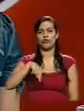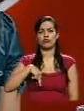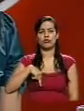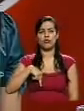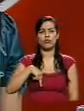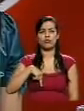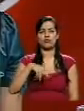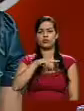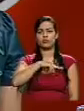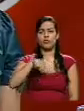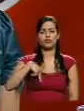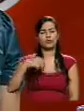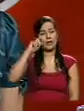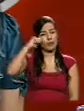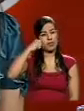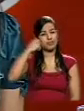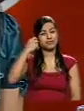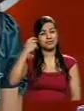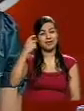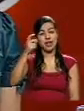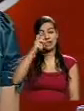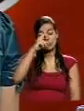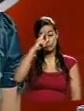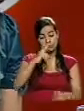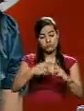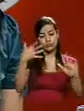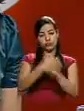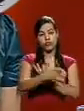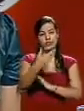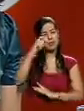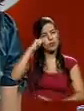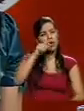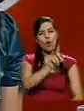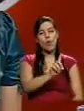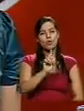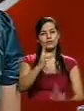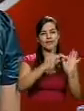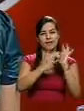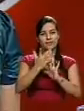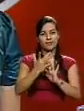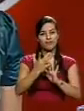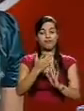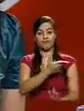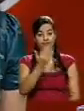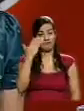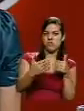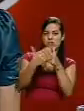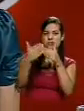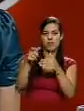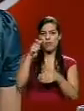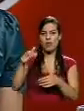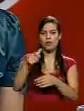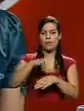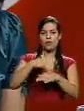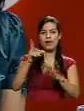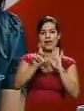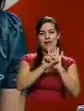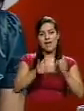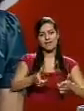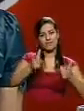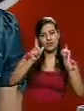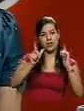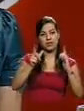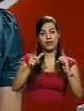del 11 de abril, que justamente fue una de las reacciones de la derecha ante la ley que permitía